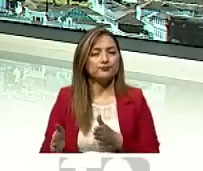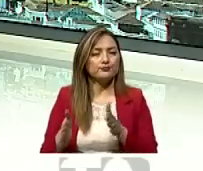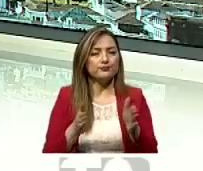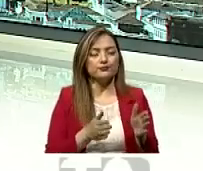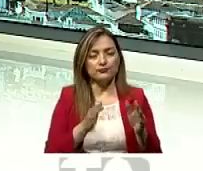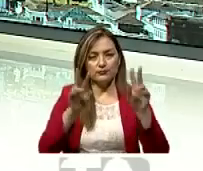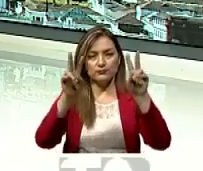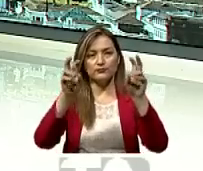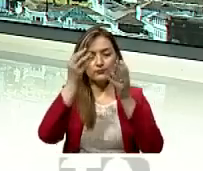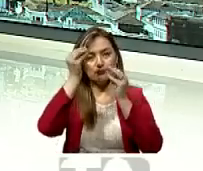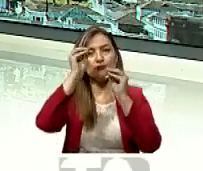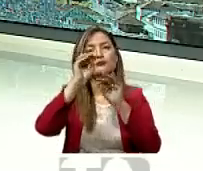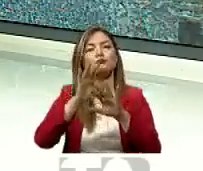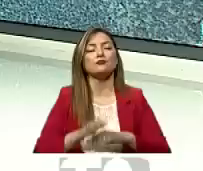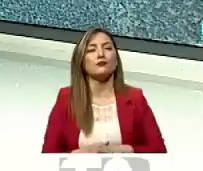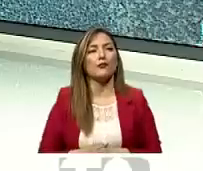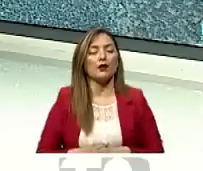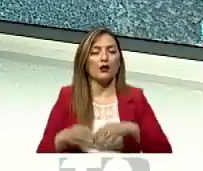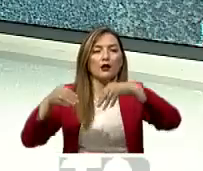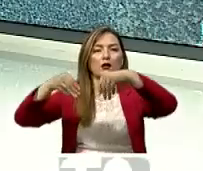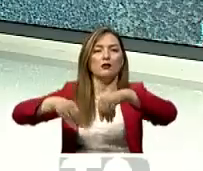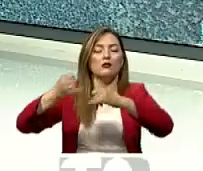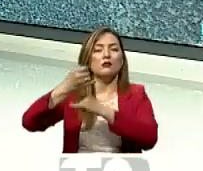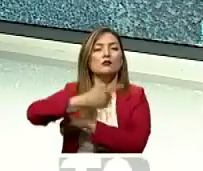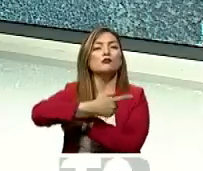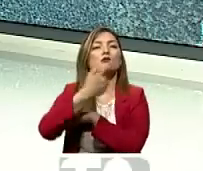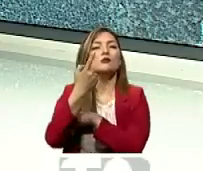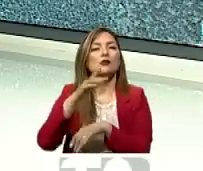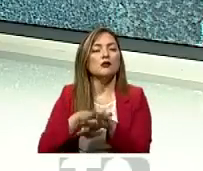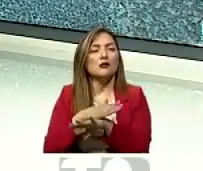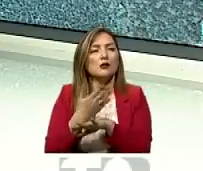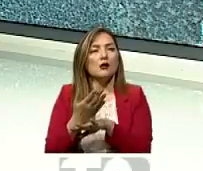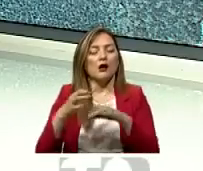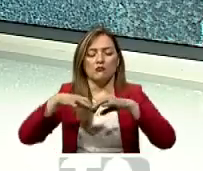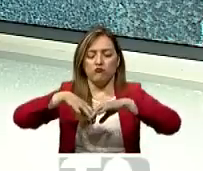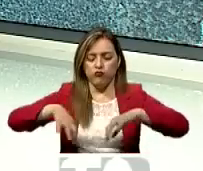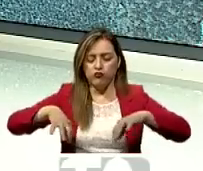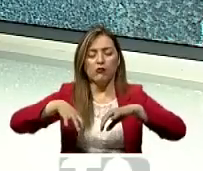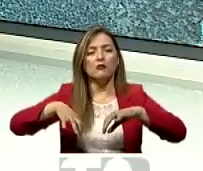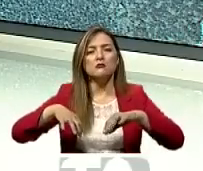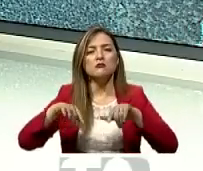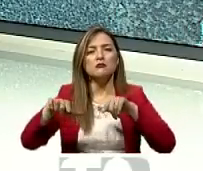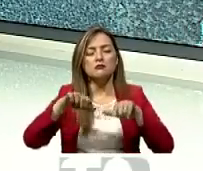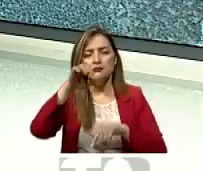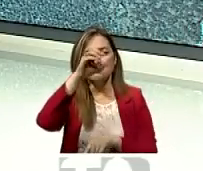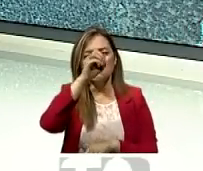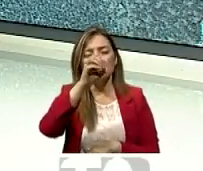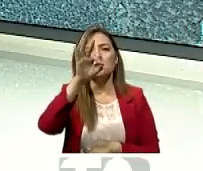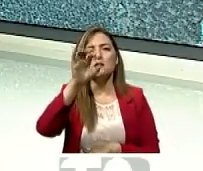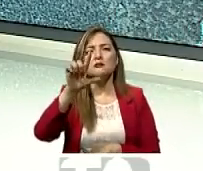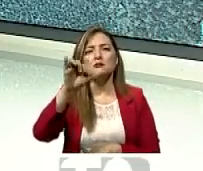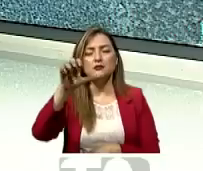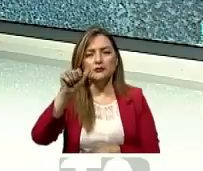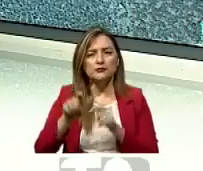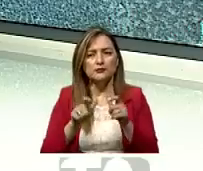con más. En otro tema les contamos que las fuertes lluvias de los últimos días han provocado un socavón en el sector de la Ofelia. Los moradores están